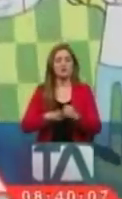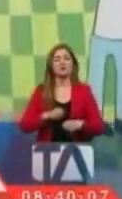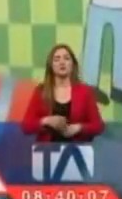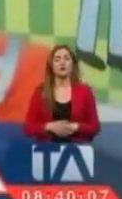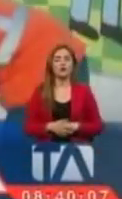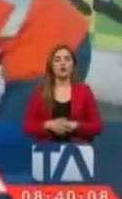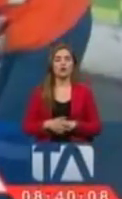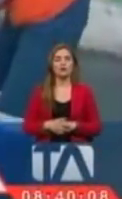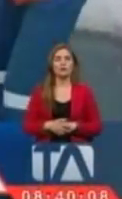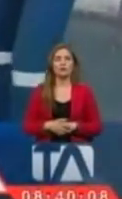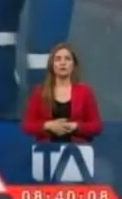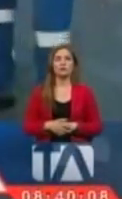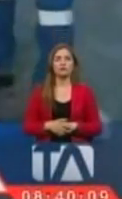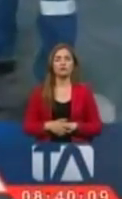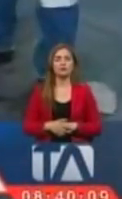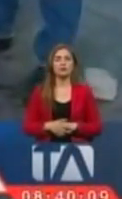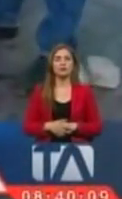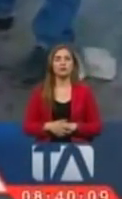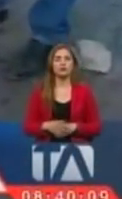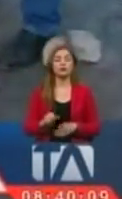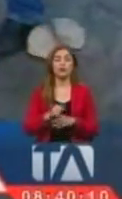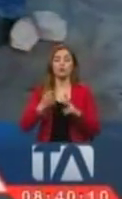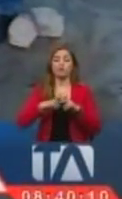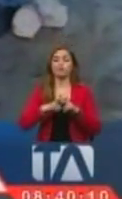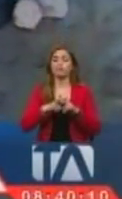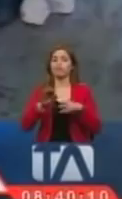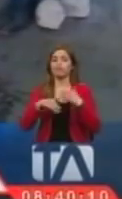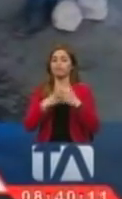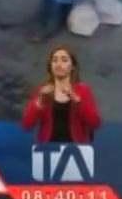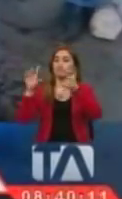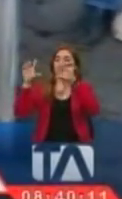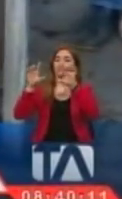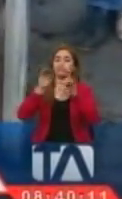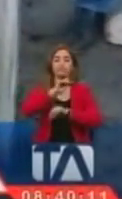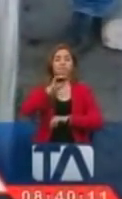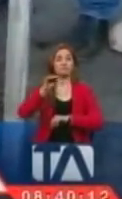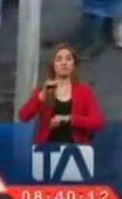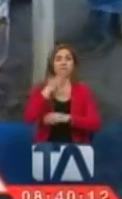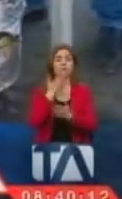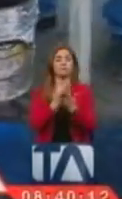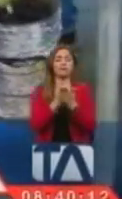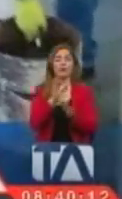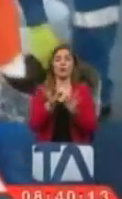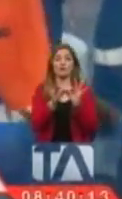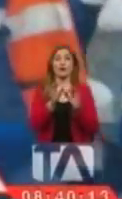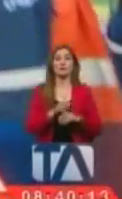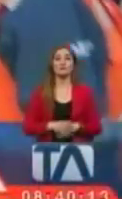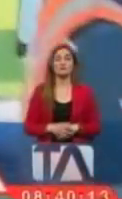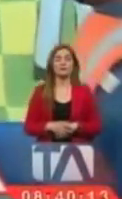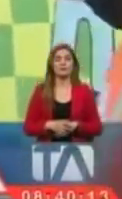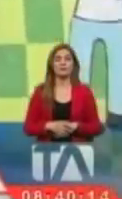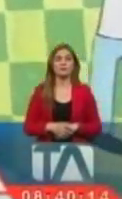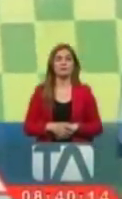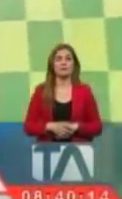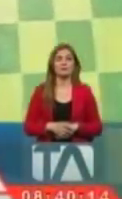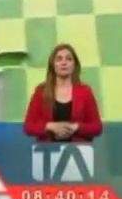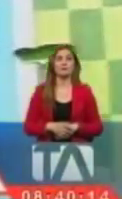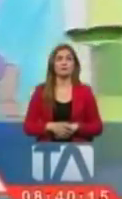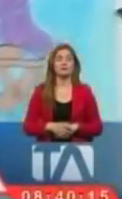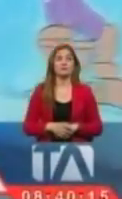a lo largo de la se hace el mantenimiento de este tipo de señalización es el efecto muchísimas gracias algo que llama también la atención